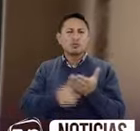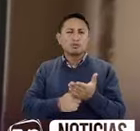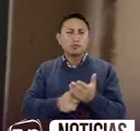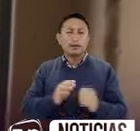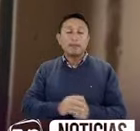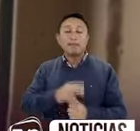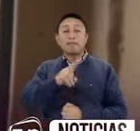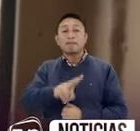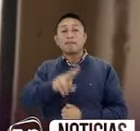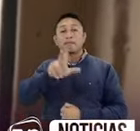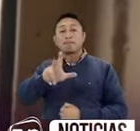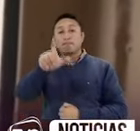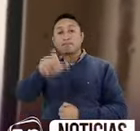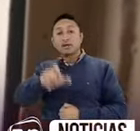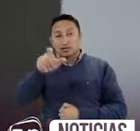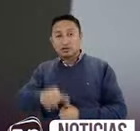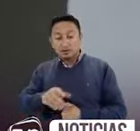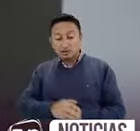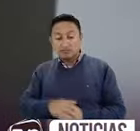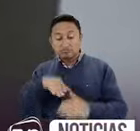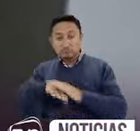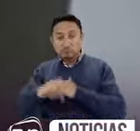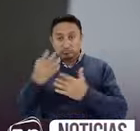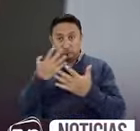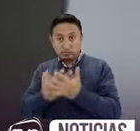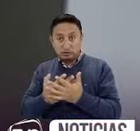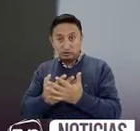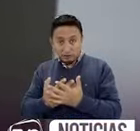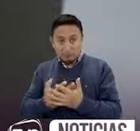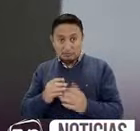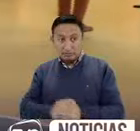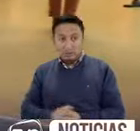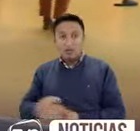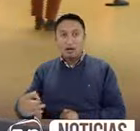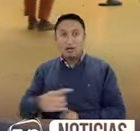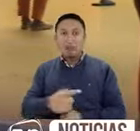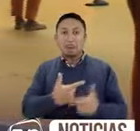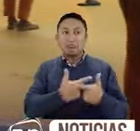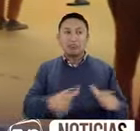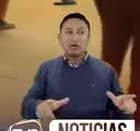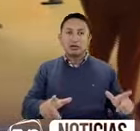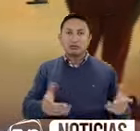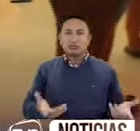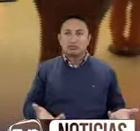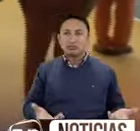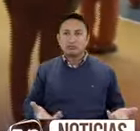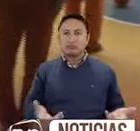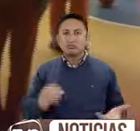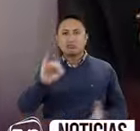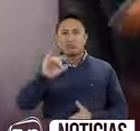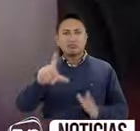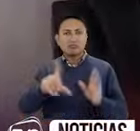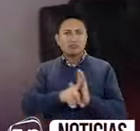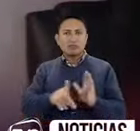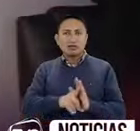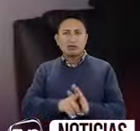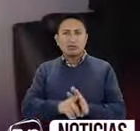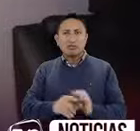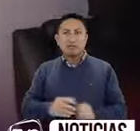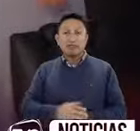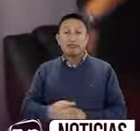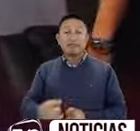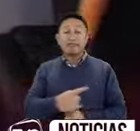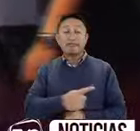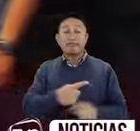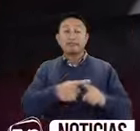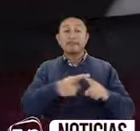personas las que se encontraban cumpliendo su pena y que obtuvieron la libertad de forma ilegítima uno de ellos es el